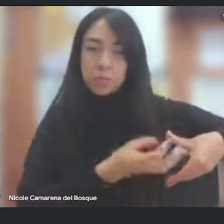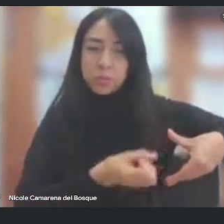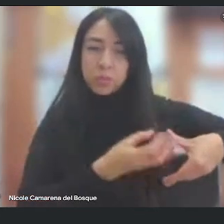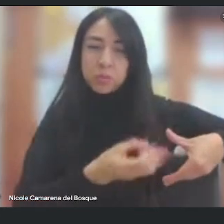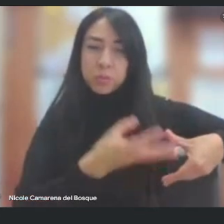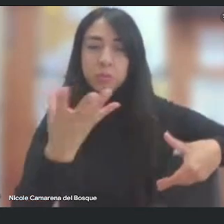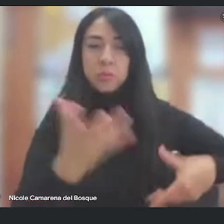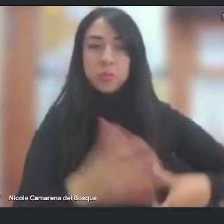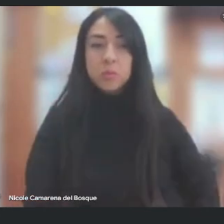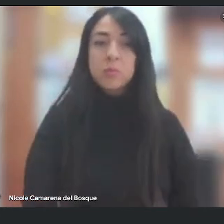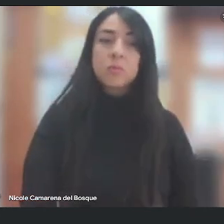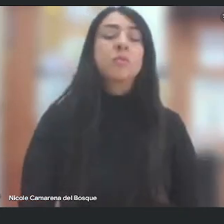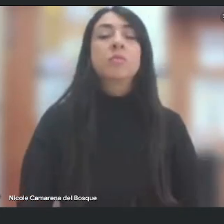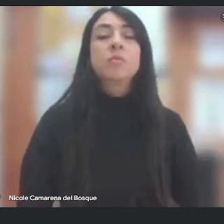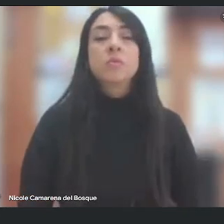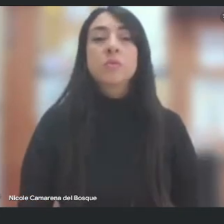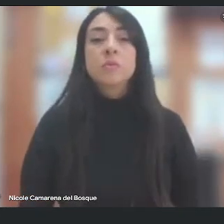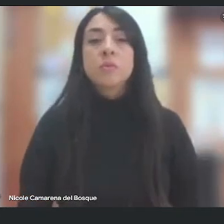formando